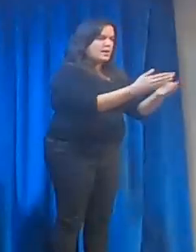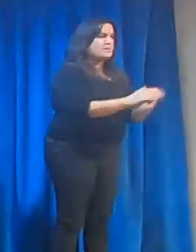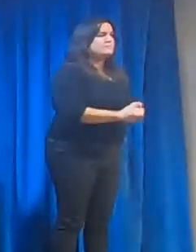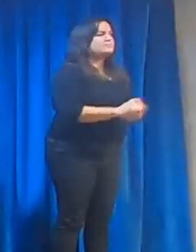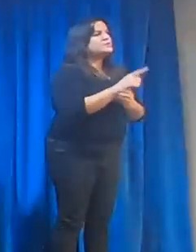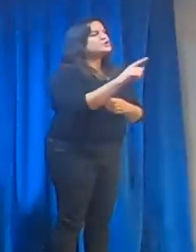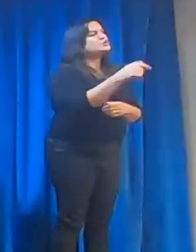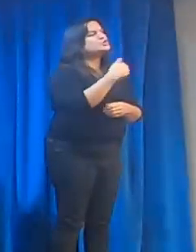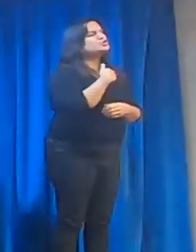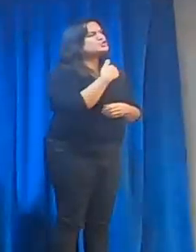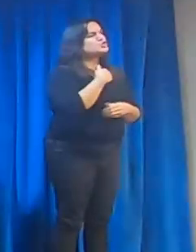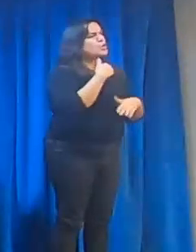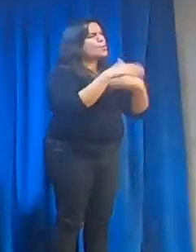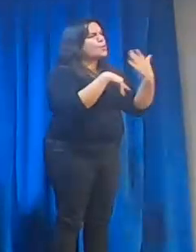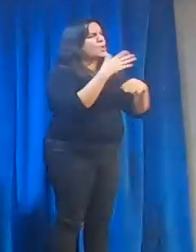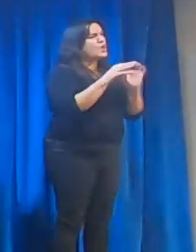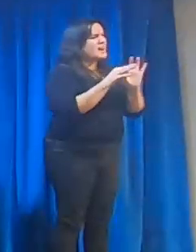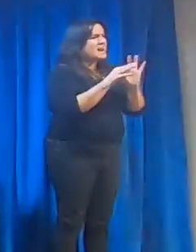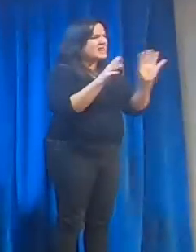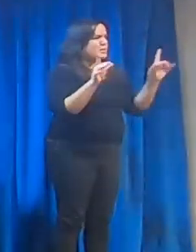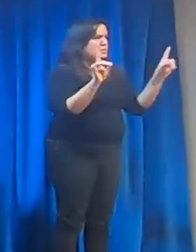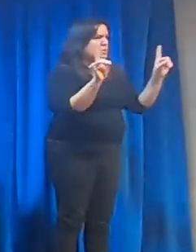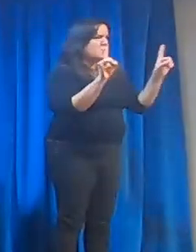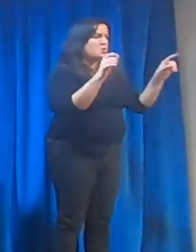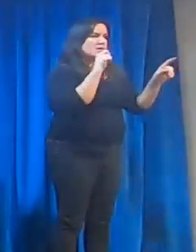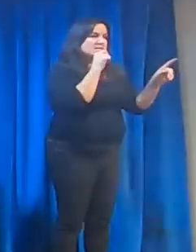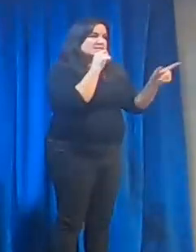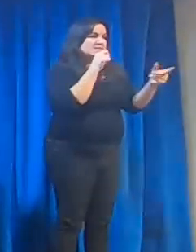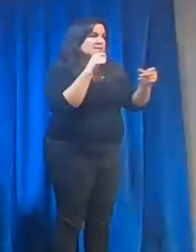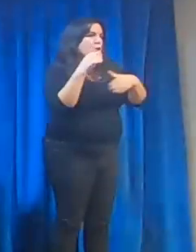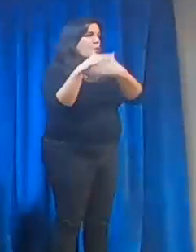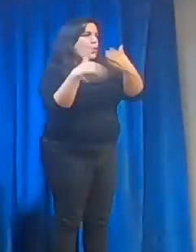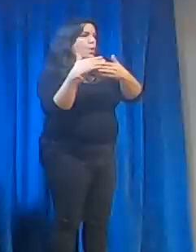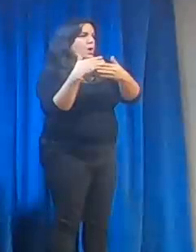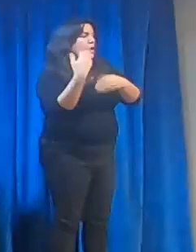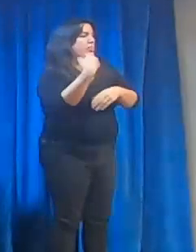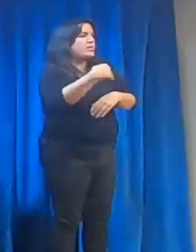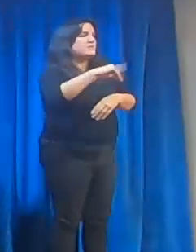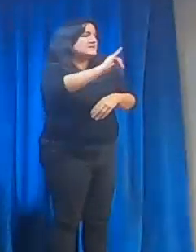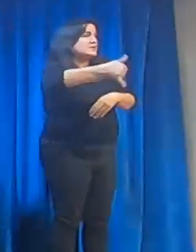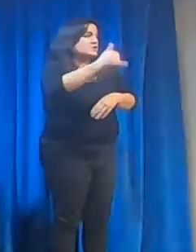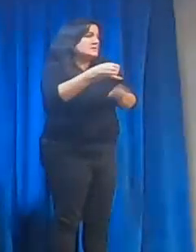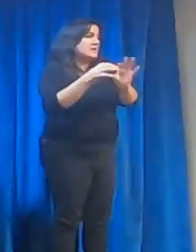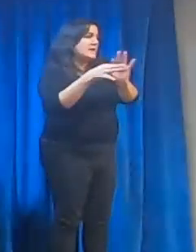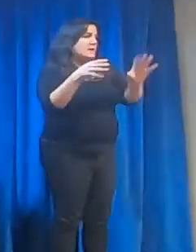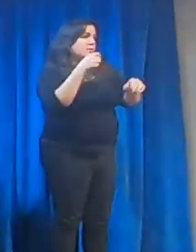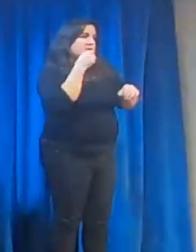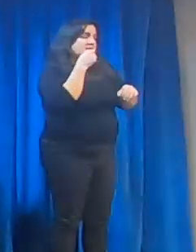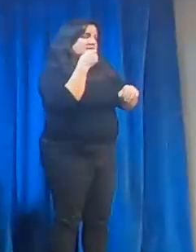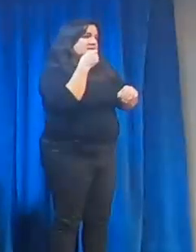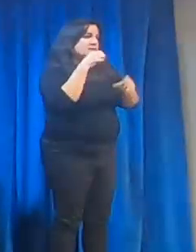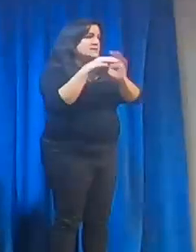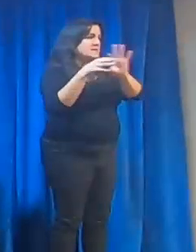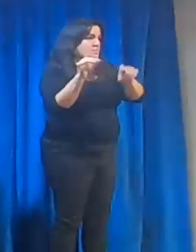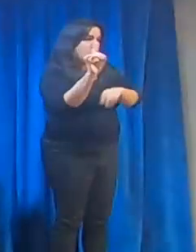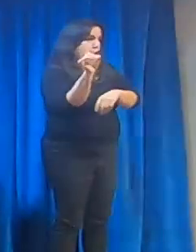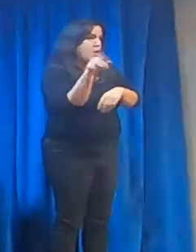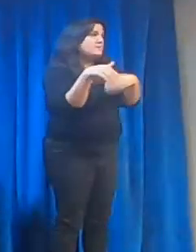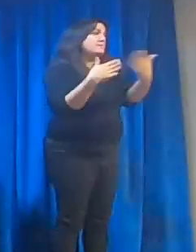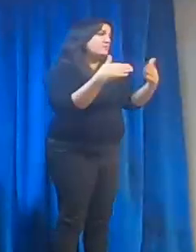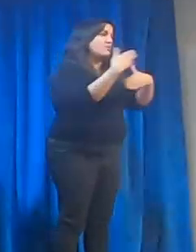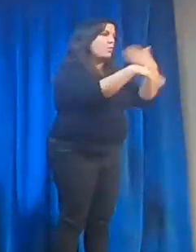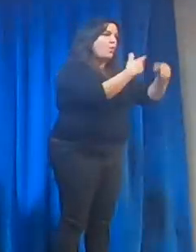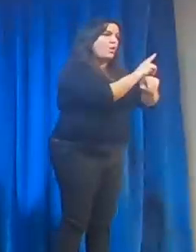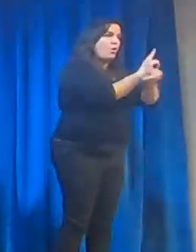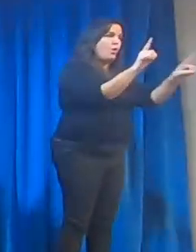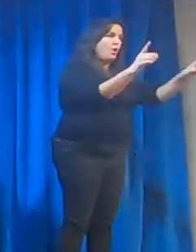la uso en un sentido, porque si el jugar no es libre, no es jugar. Sería otra cosa, podría tener otro nombre, pero el jugar tiene que